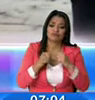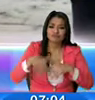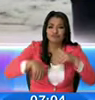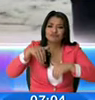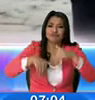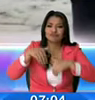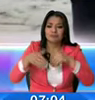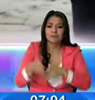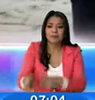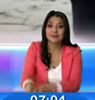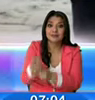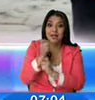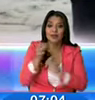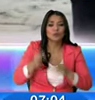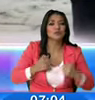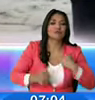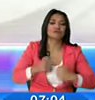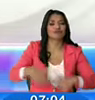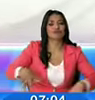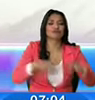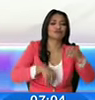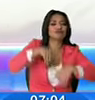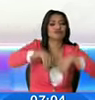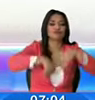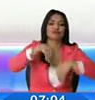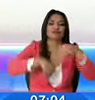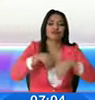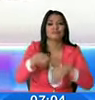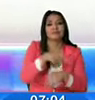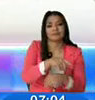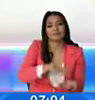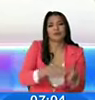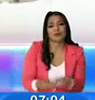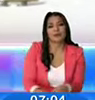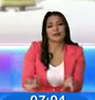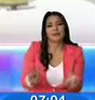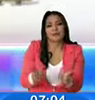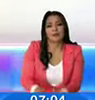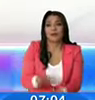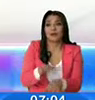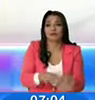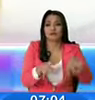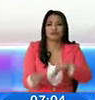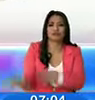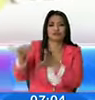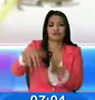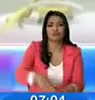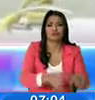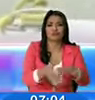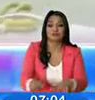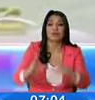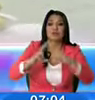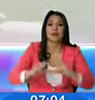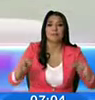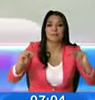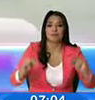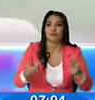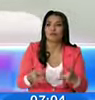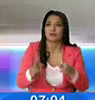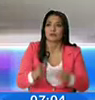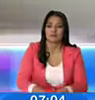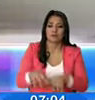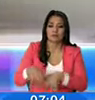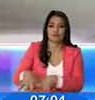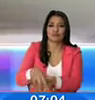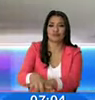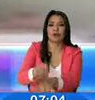la faena de pesca deportiva, ingresando a aguas turbulentas provocadas por el choque de las corrientes del Napo y su afluente el Arajuno.